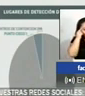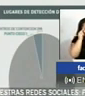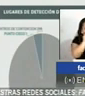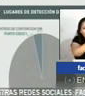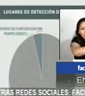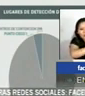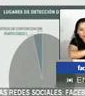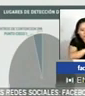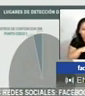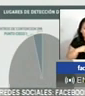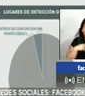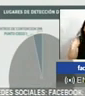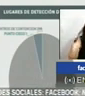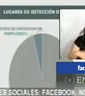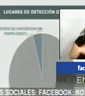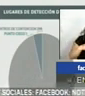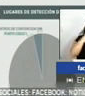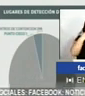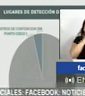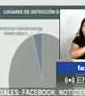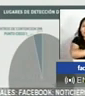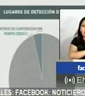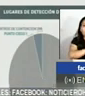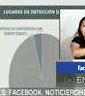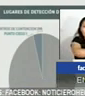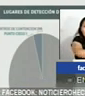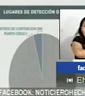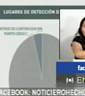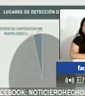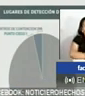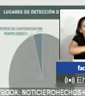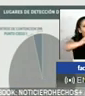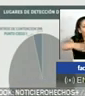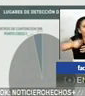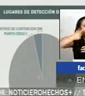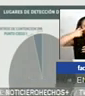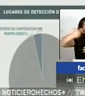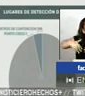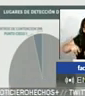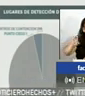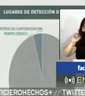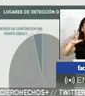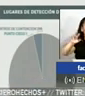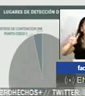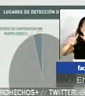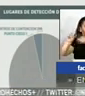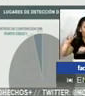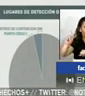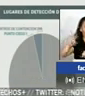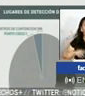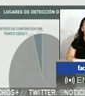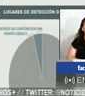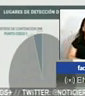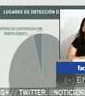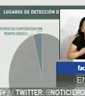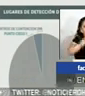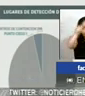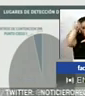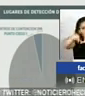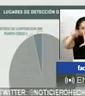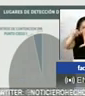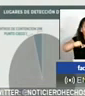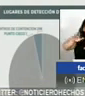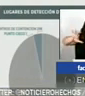que su pariente está en una condición delicada en los hospitales. En estado grave se encuentran 391. En estado